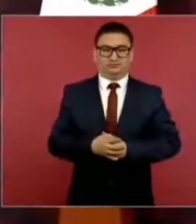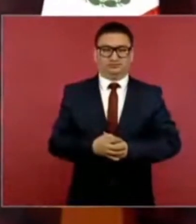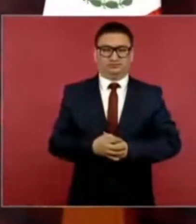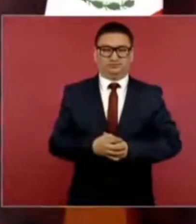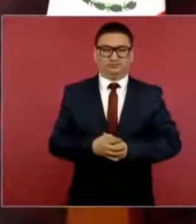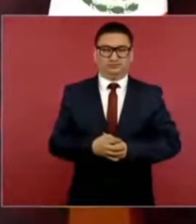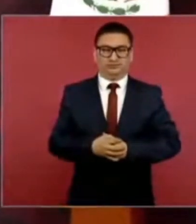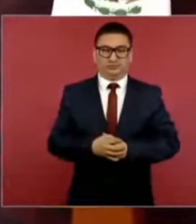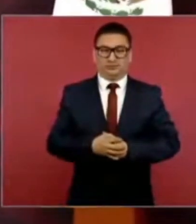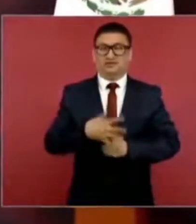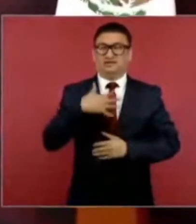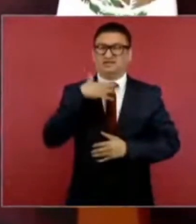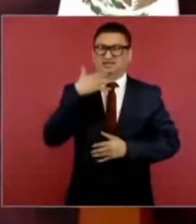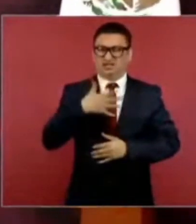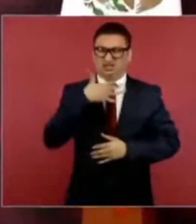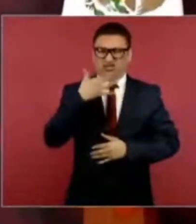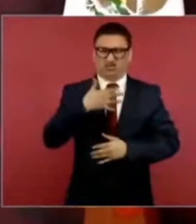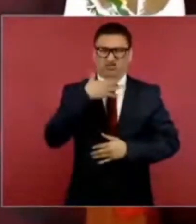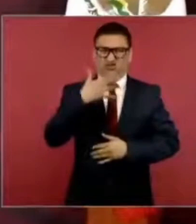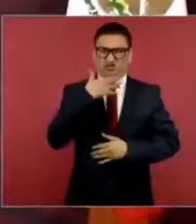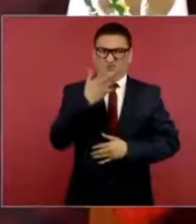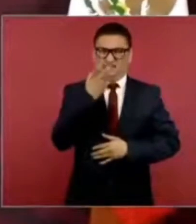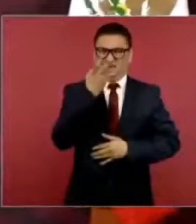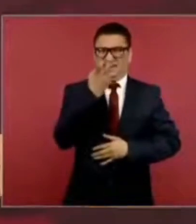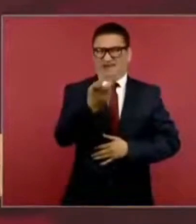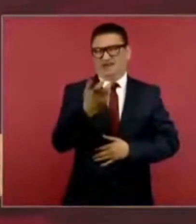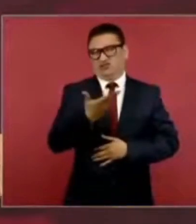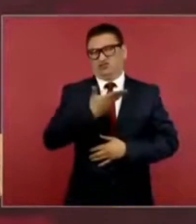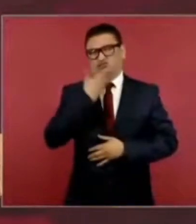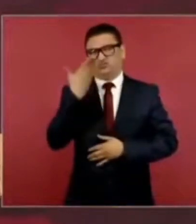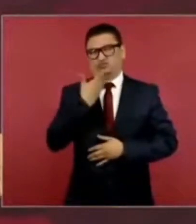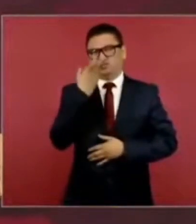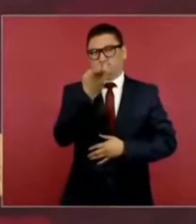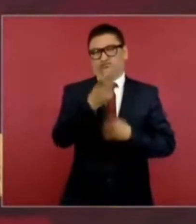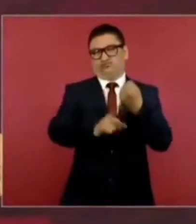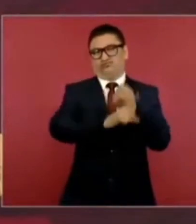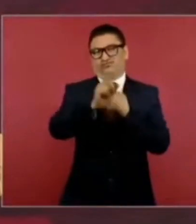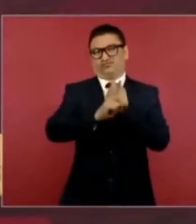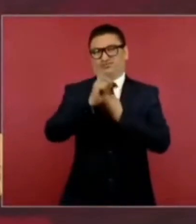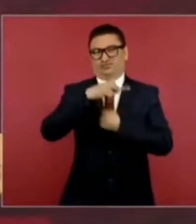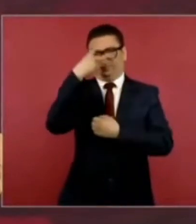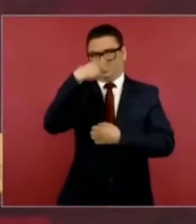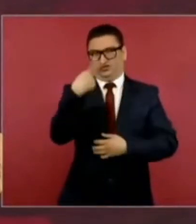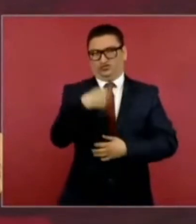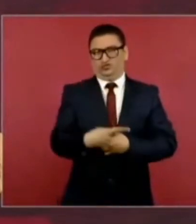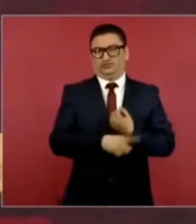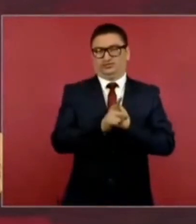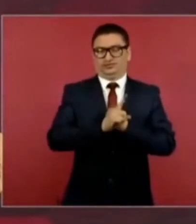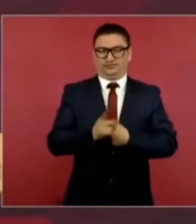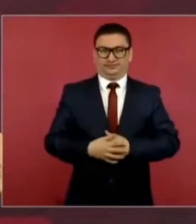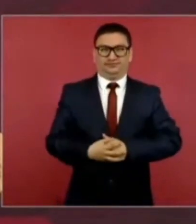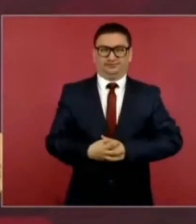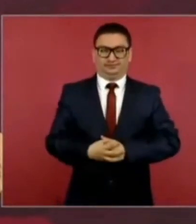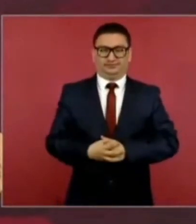Y la corrupción era el principal problema de México.